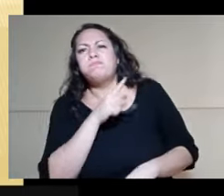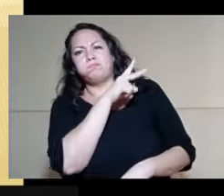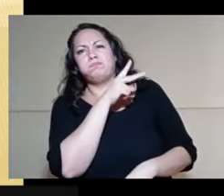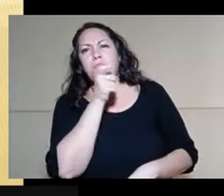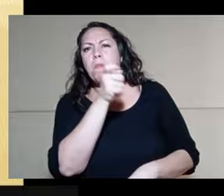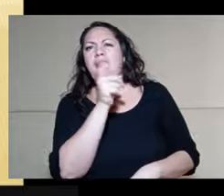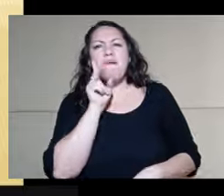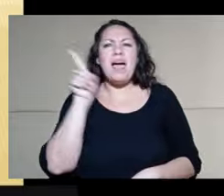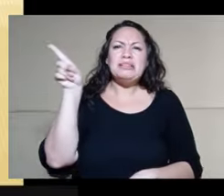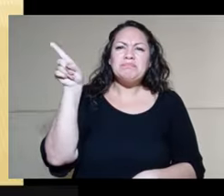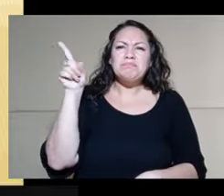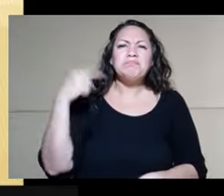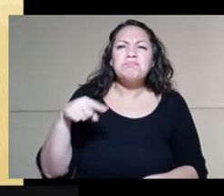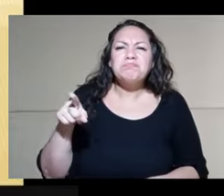cosa es